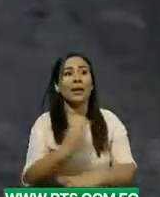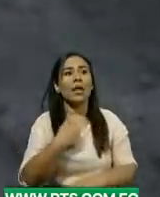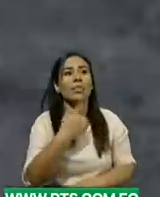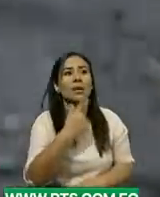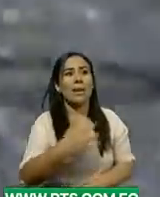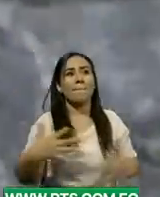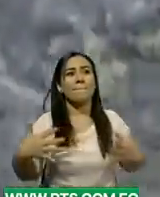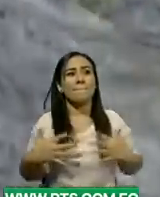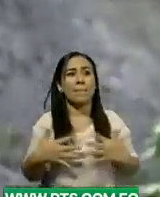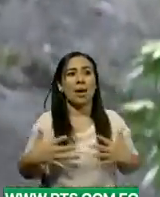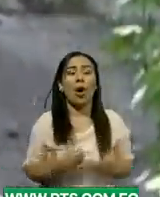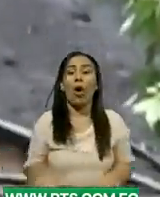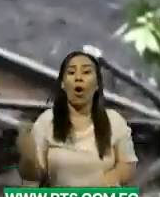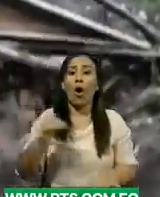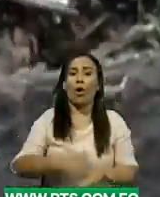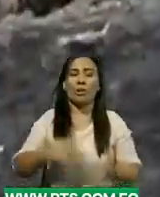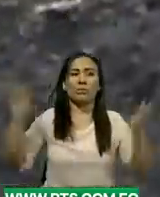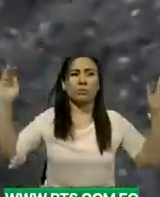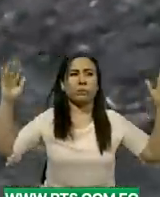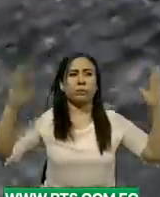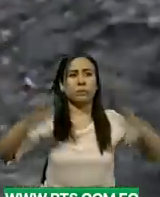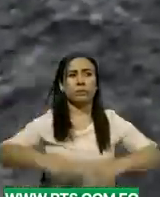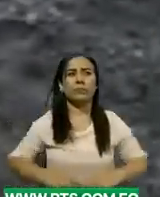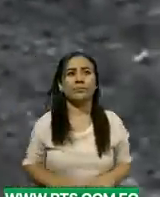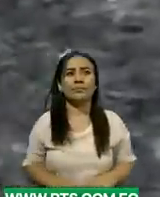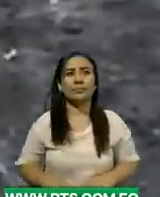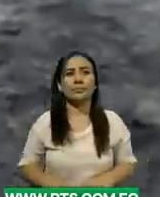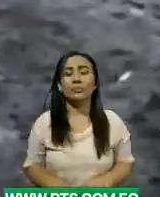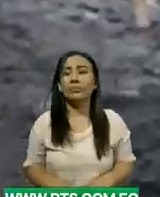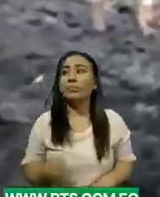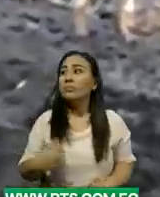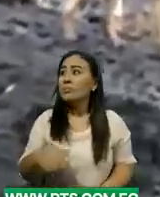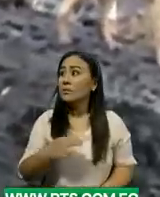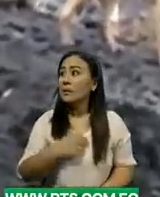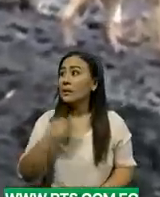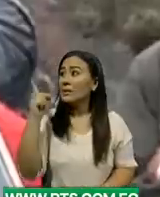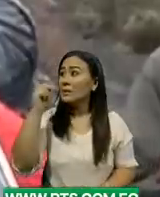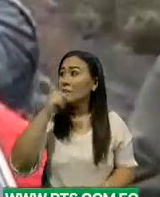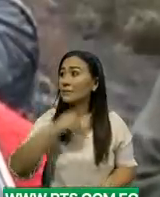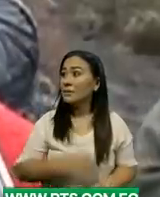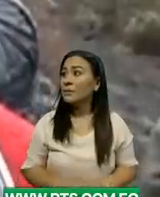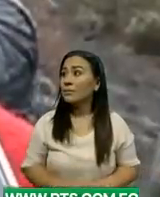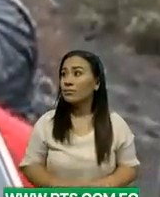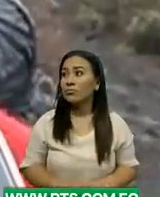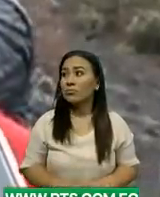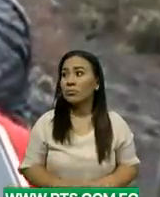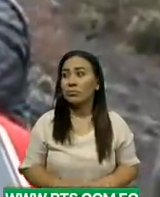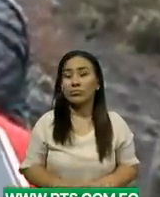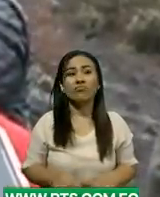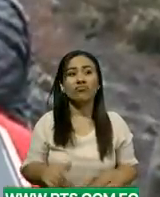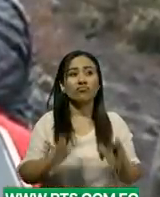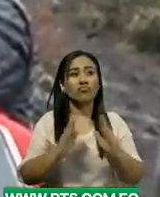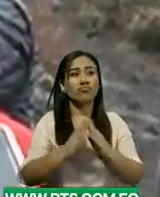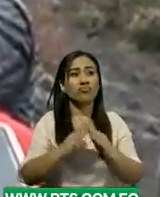nuevamente haya desprendimientos de la montaña. Agradecido por a mi Dios también, entonces eso, pero la casita ya no tiene,